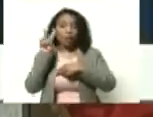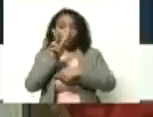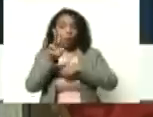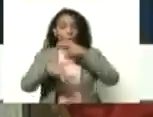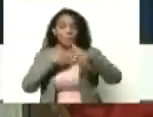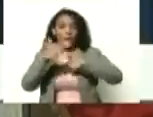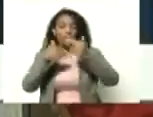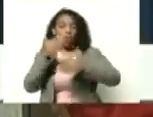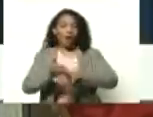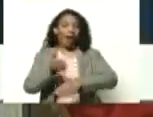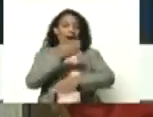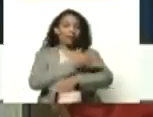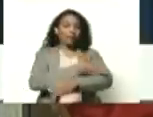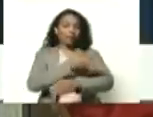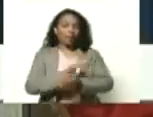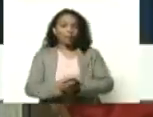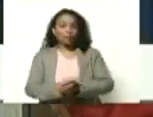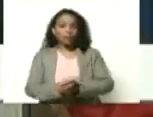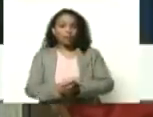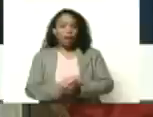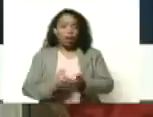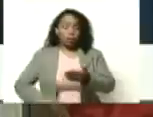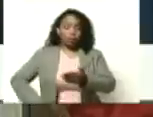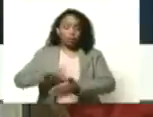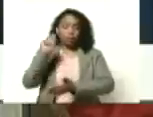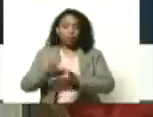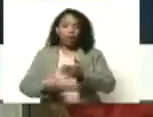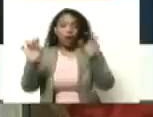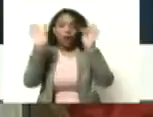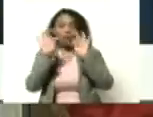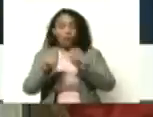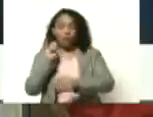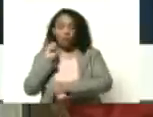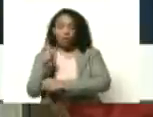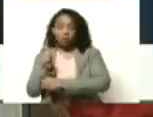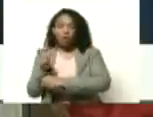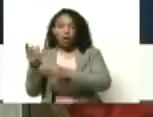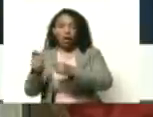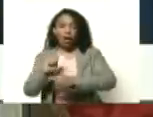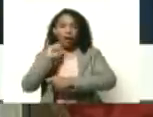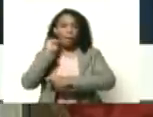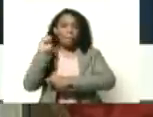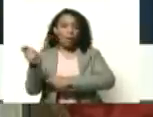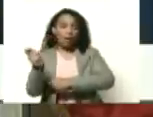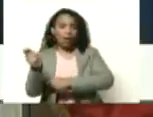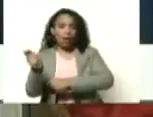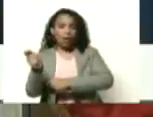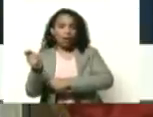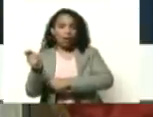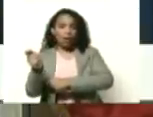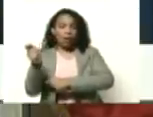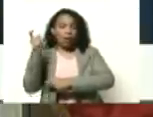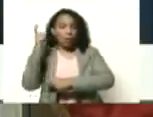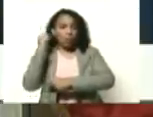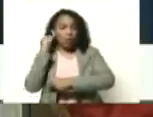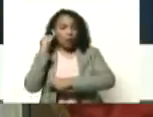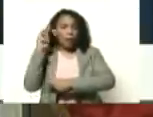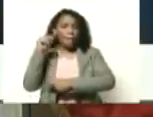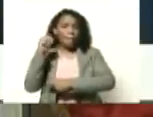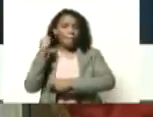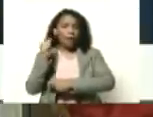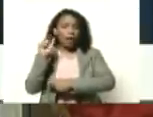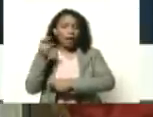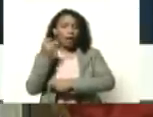previamente contrata por la vía del financiamiento que le da maggi kumar